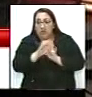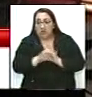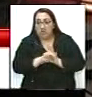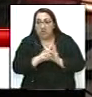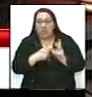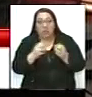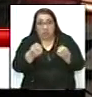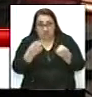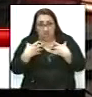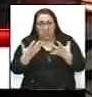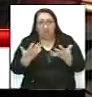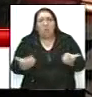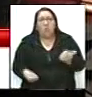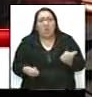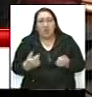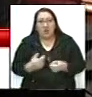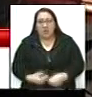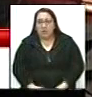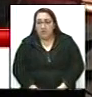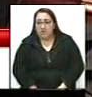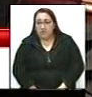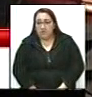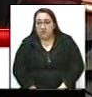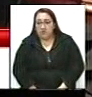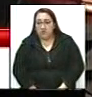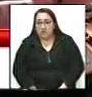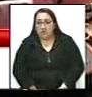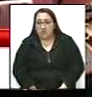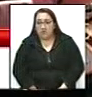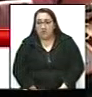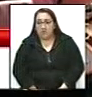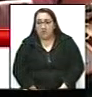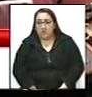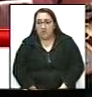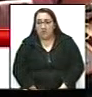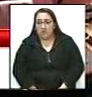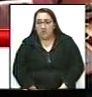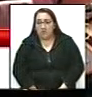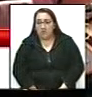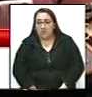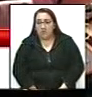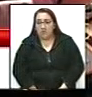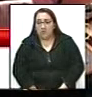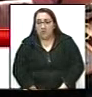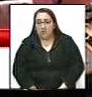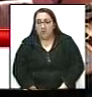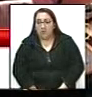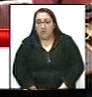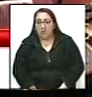nos indique a cuál se refiere. Gracias, Presidenta. Gracias. Congresista Alcorta.